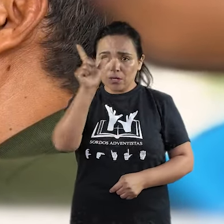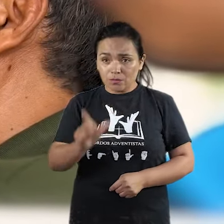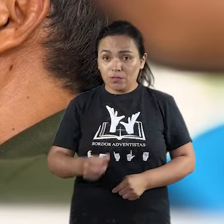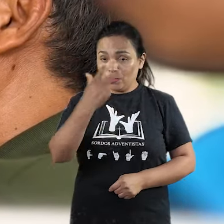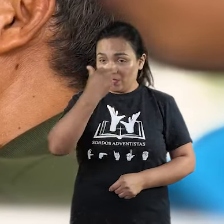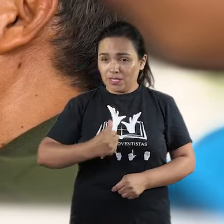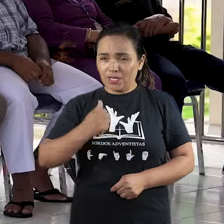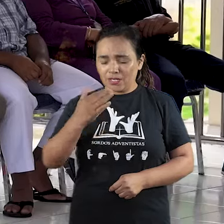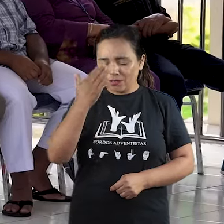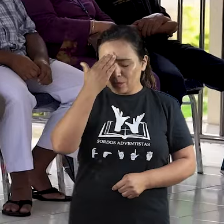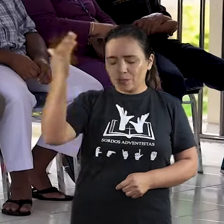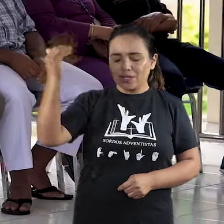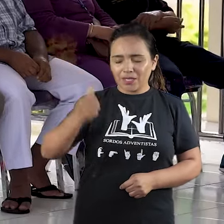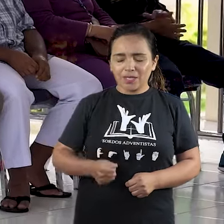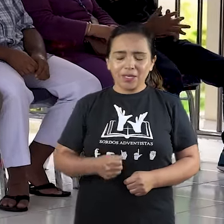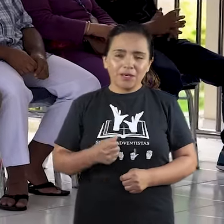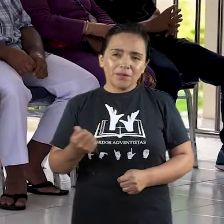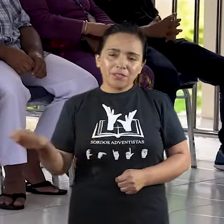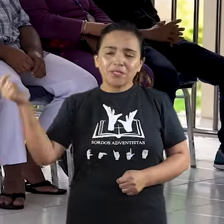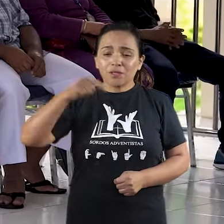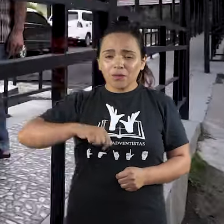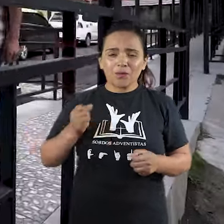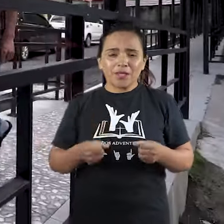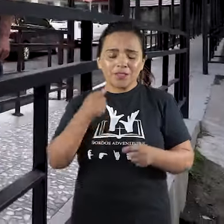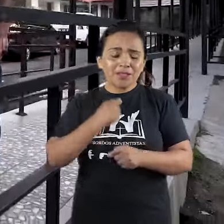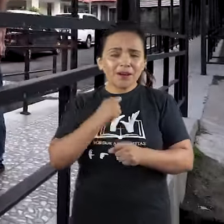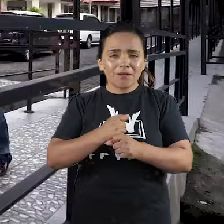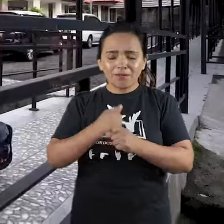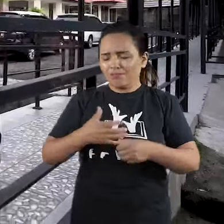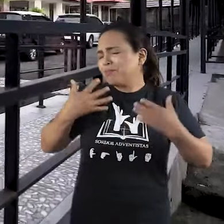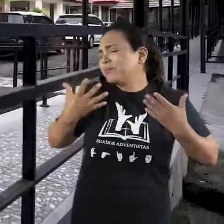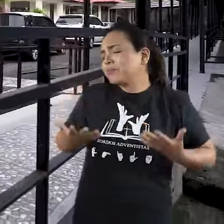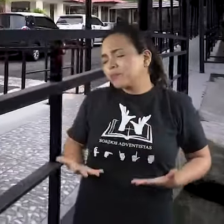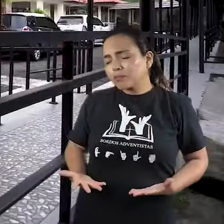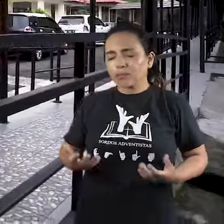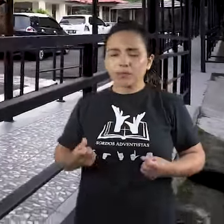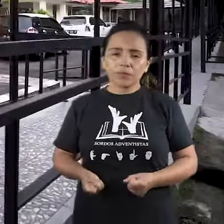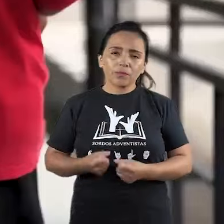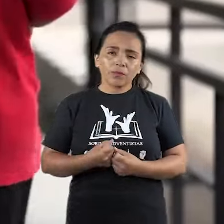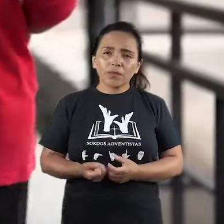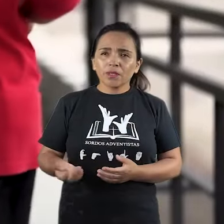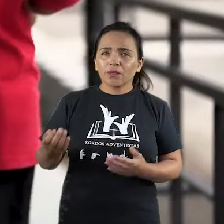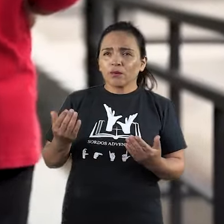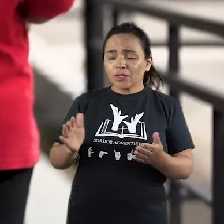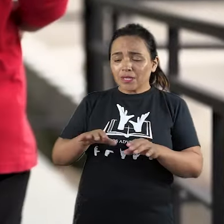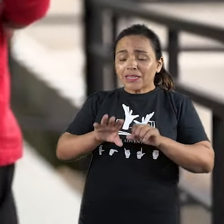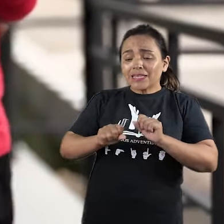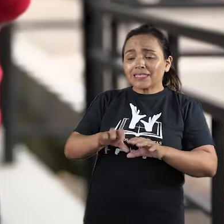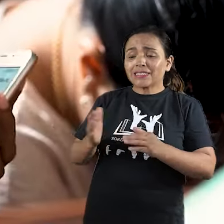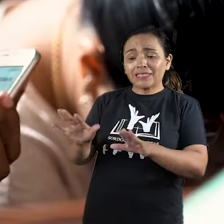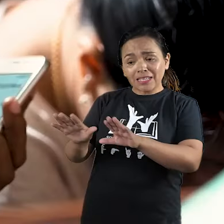masaje. Fue a un centro de rehabilitación para discapacitados visuales para saber si podía recibir un masaje de uno de los